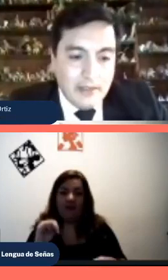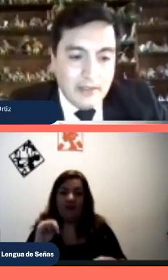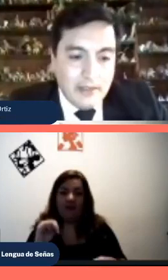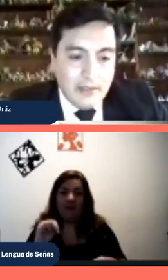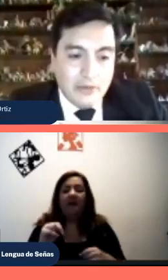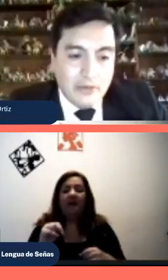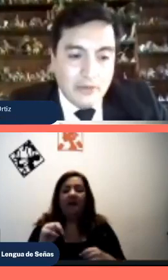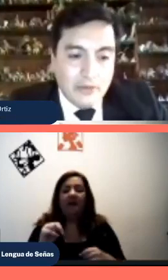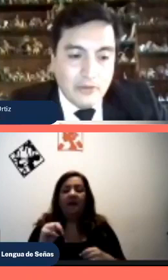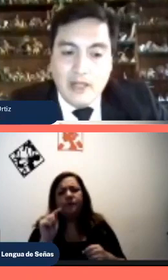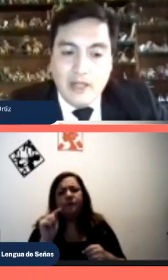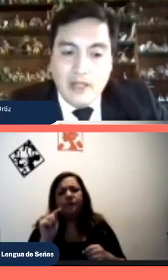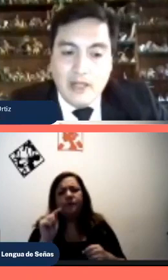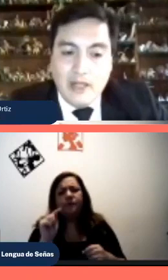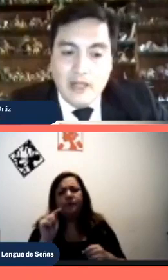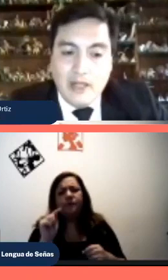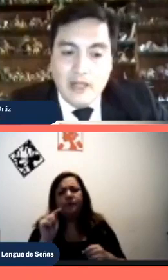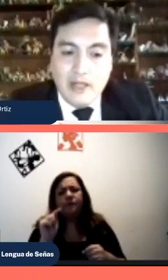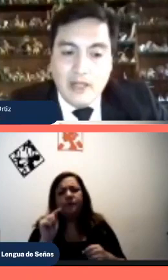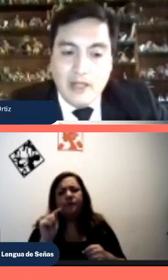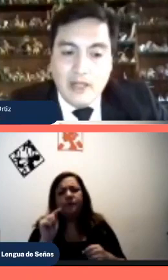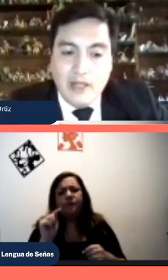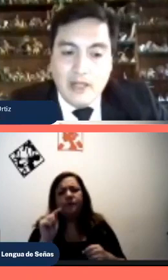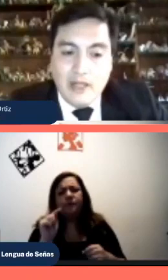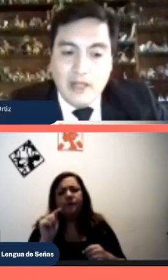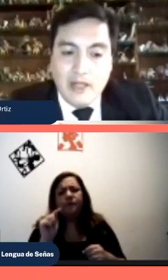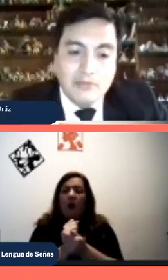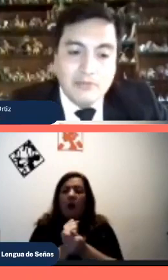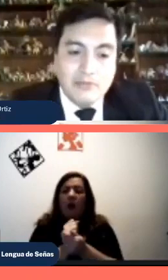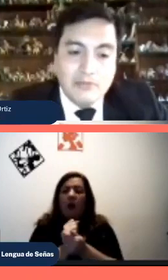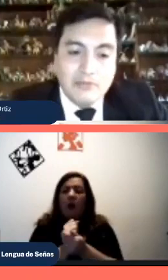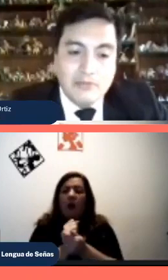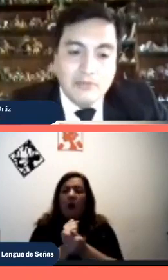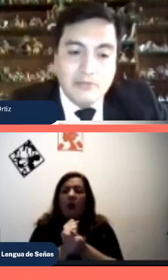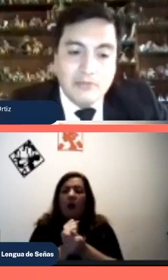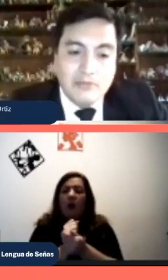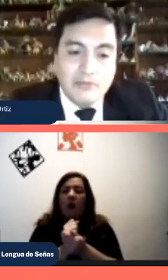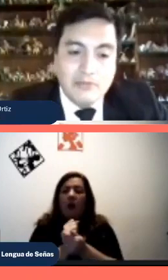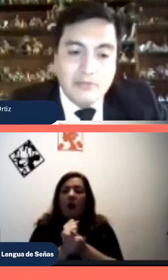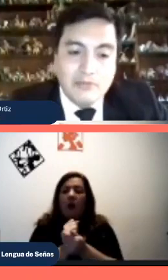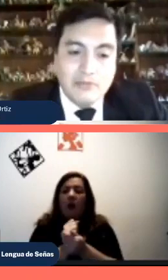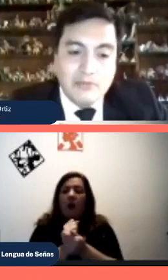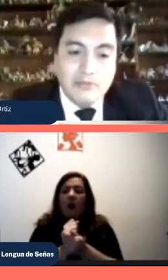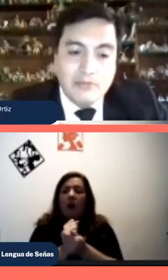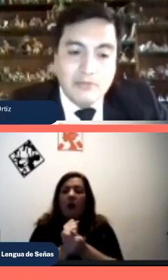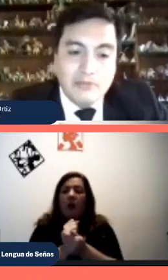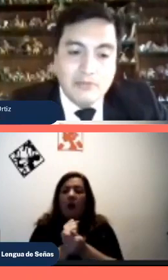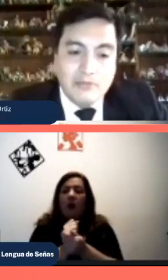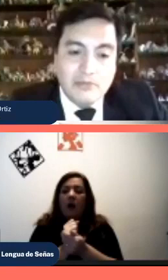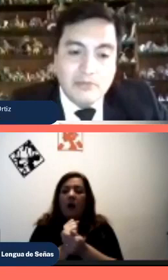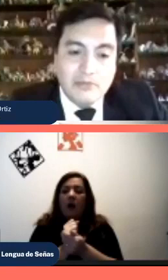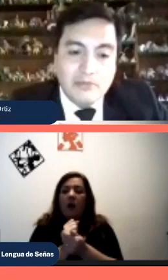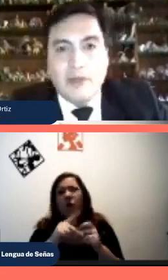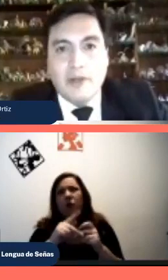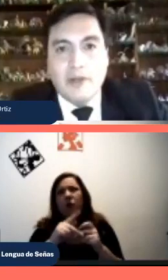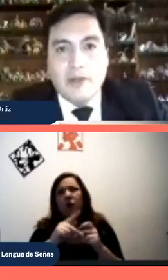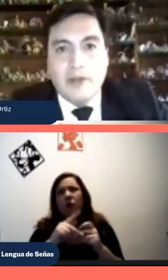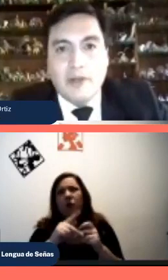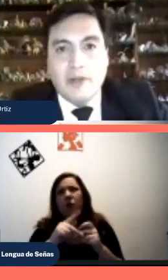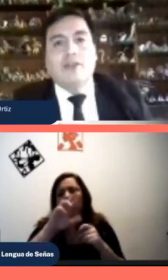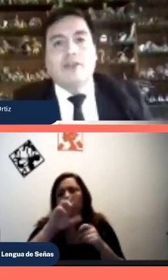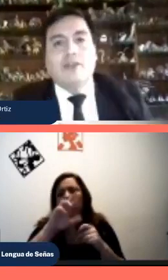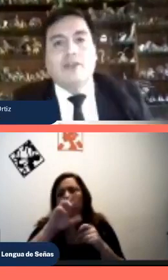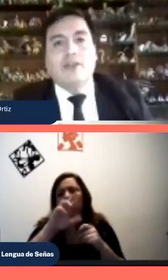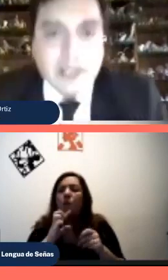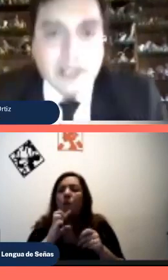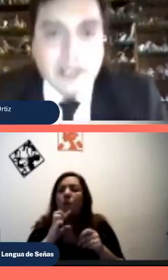que se encontró en la provincia de Última Esperanza, a unos 25 kilómetros al norte de Puerto Natales,